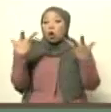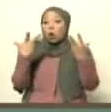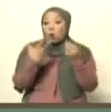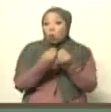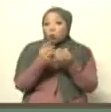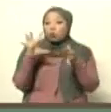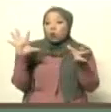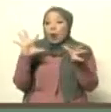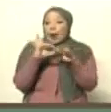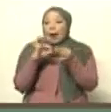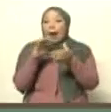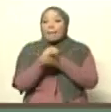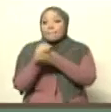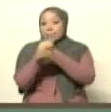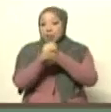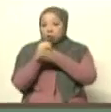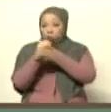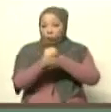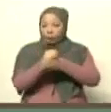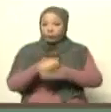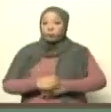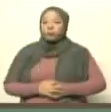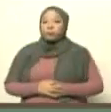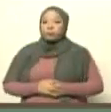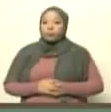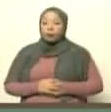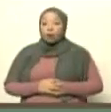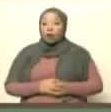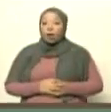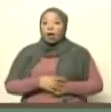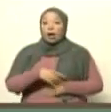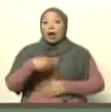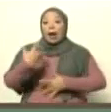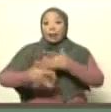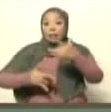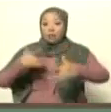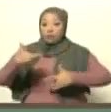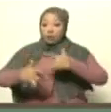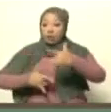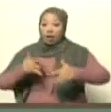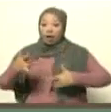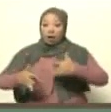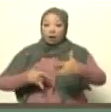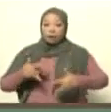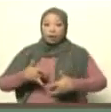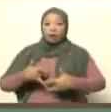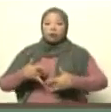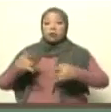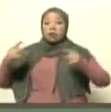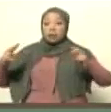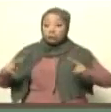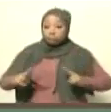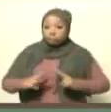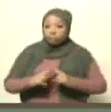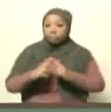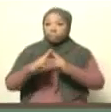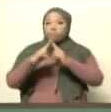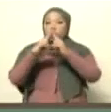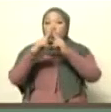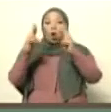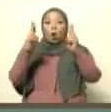unidos, unidos. Conocemos al enemigo común, conocemos nuestra historia, conocemos